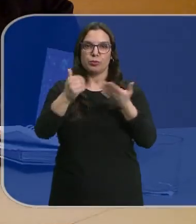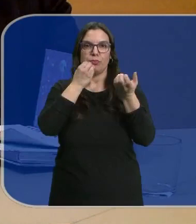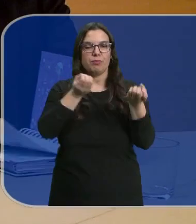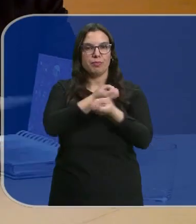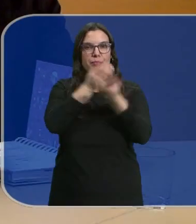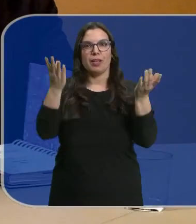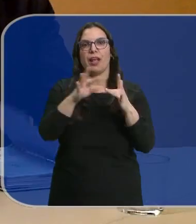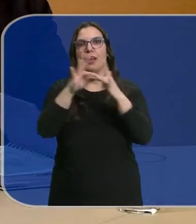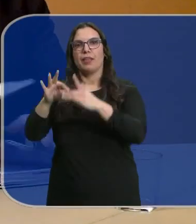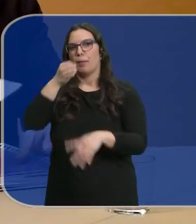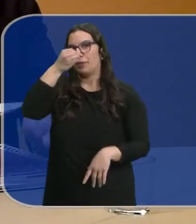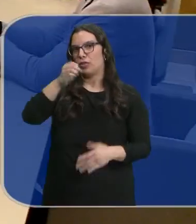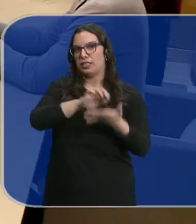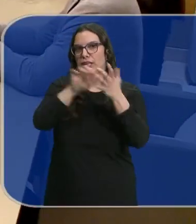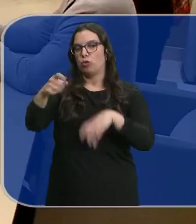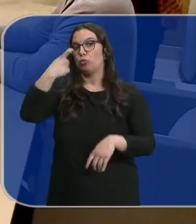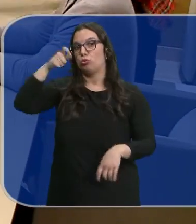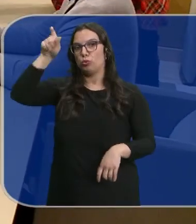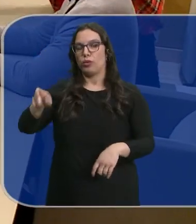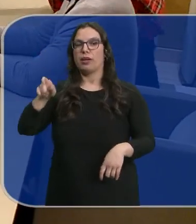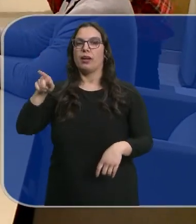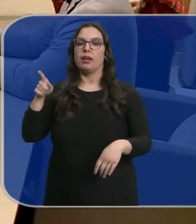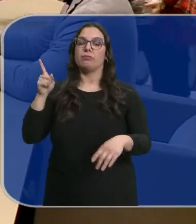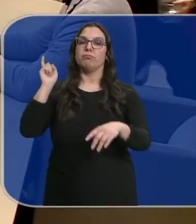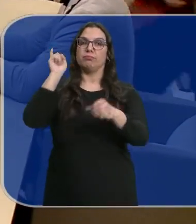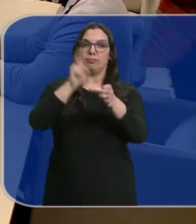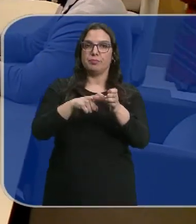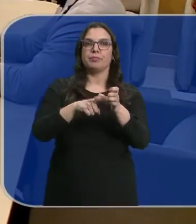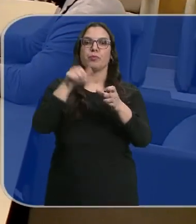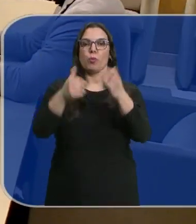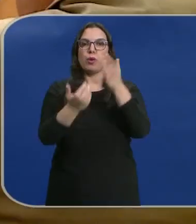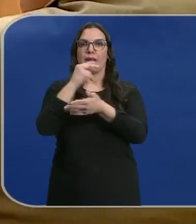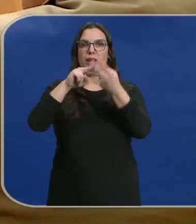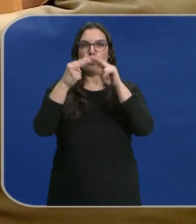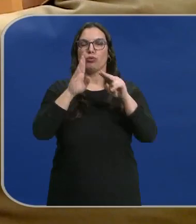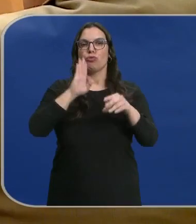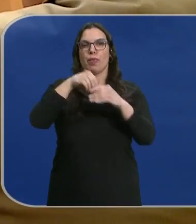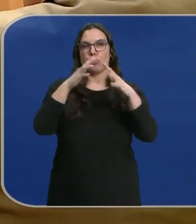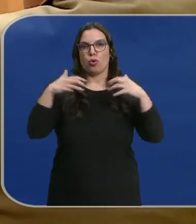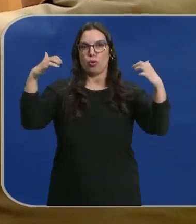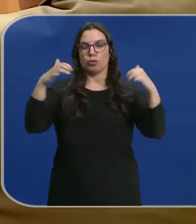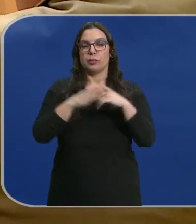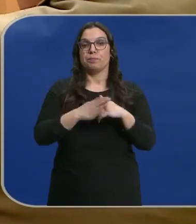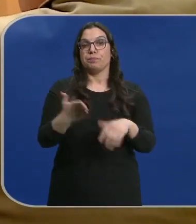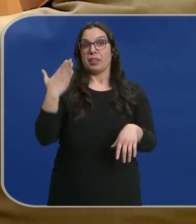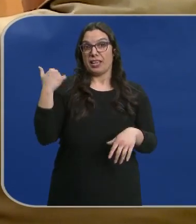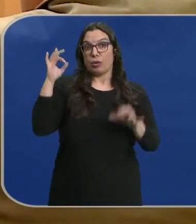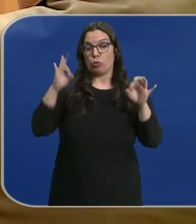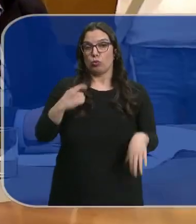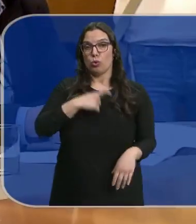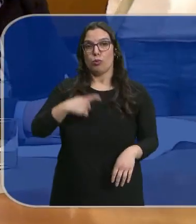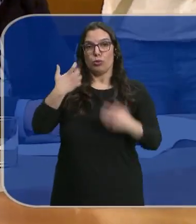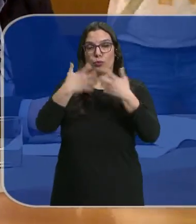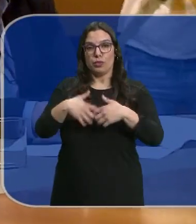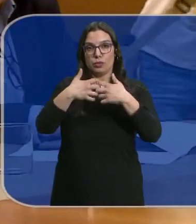le ha transmitido al líder de los socialistas de Castilla y León, Luis Tudanca, tras un encuentro celebrado esta mañana en Las Cortes, justo un día después de que la